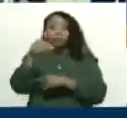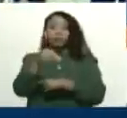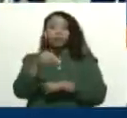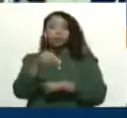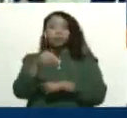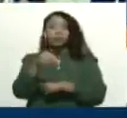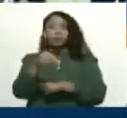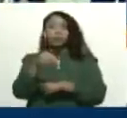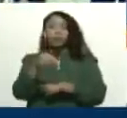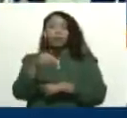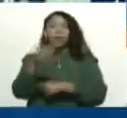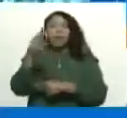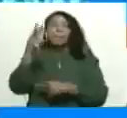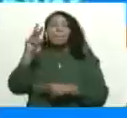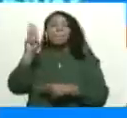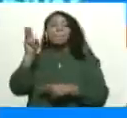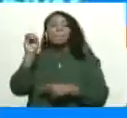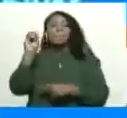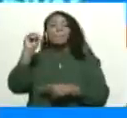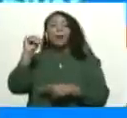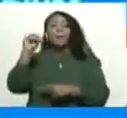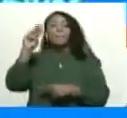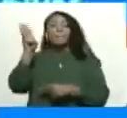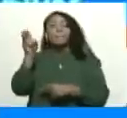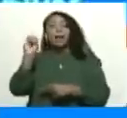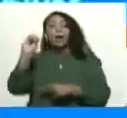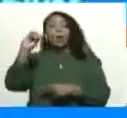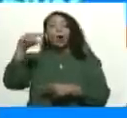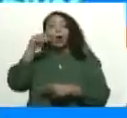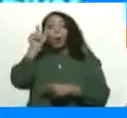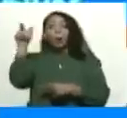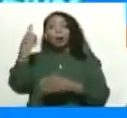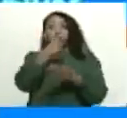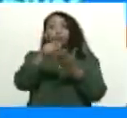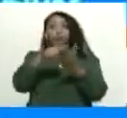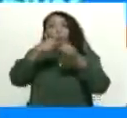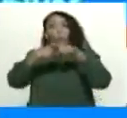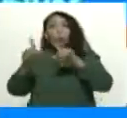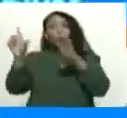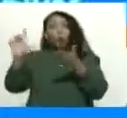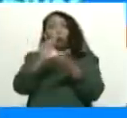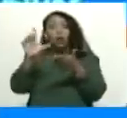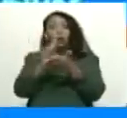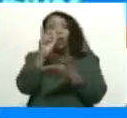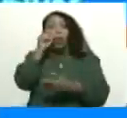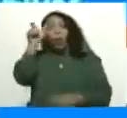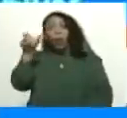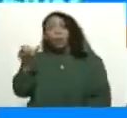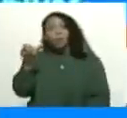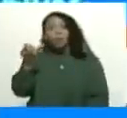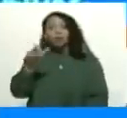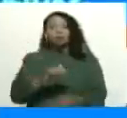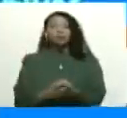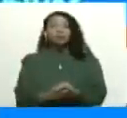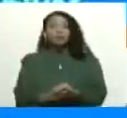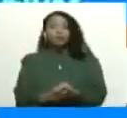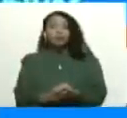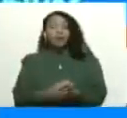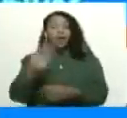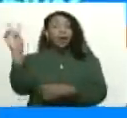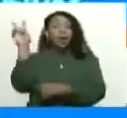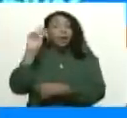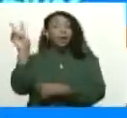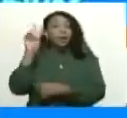Mike Pompeo, por Mark Esper, que es otro que escribió otro libro, por John Bolton, es la que Venezuela